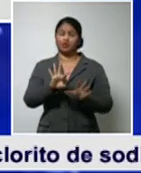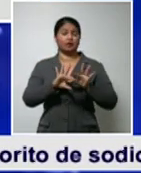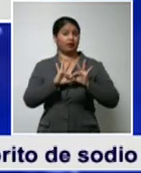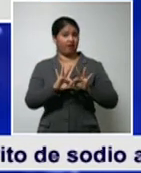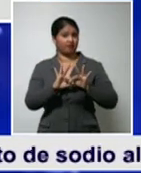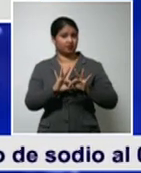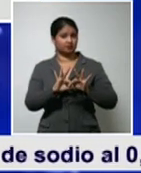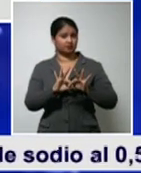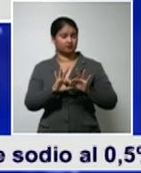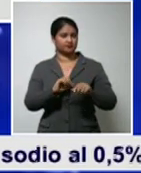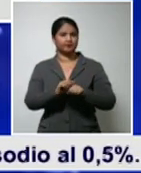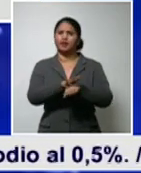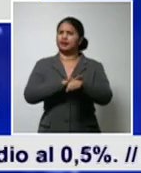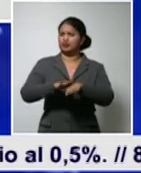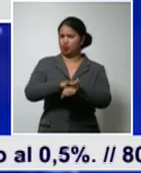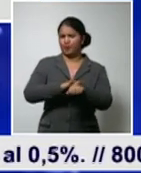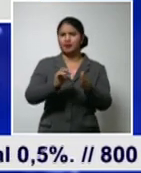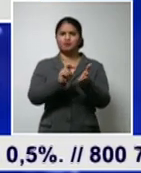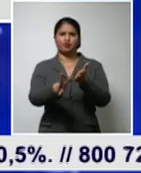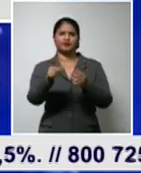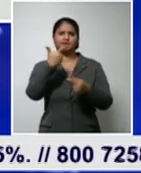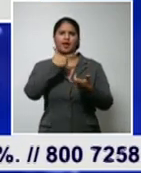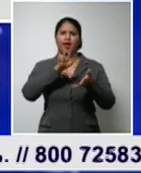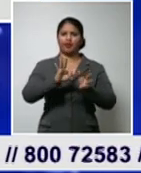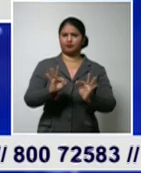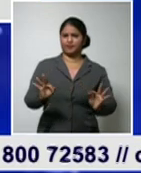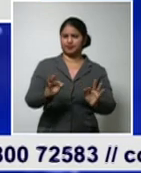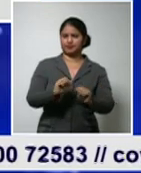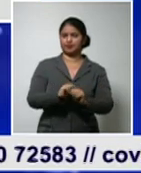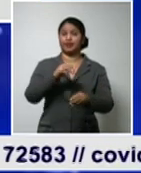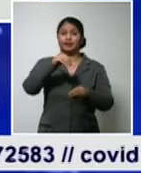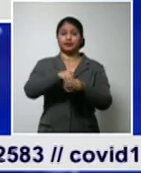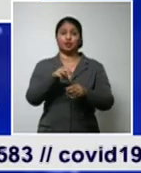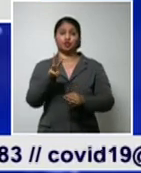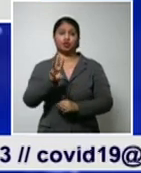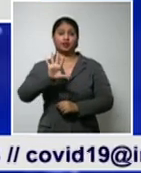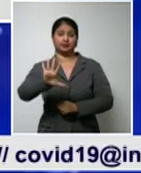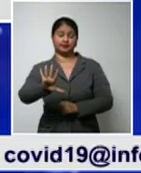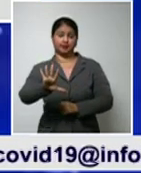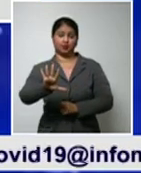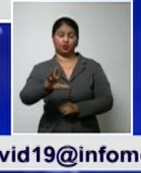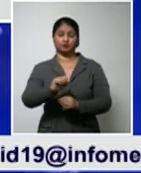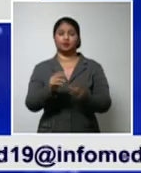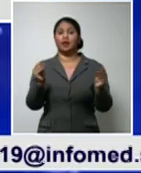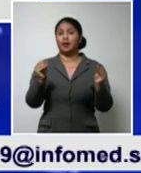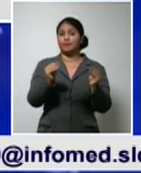Artemisa. Artemisa con 35 casos autóctonos ayer,